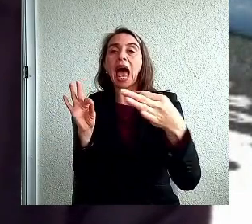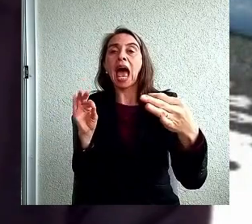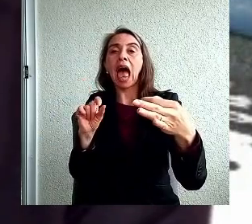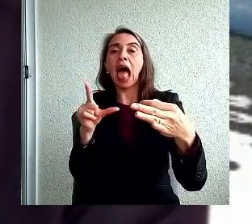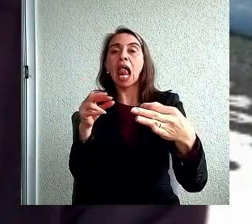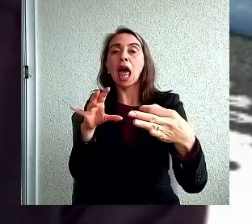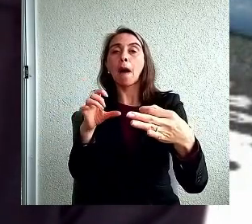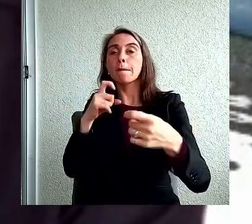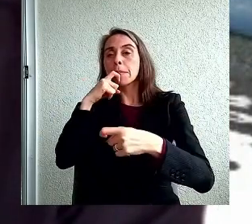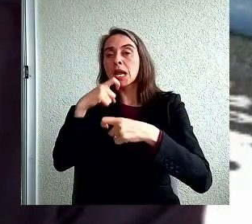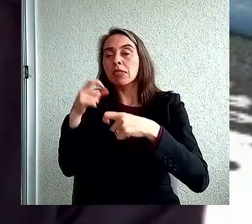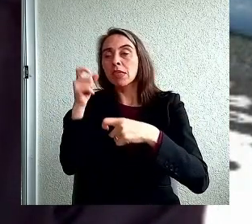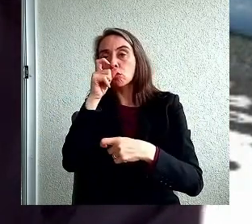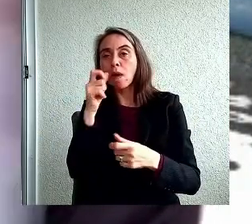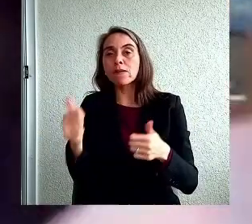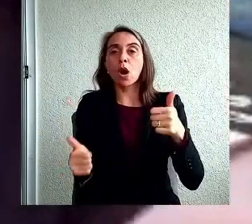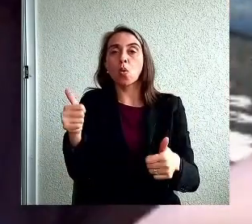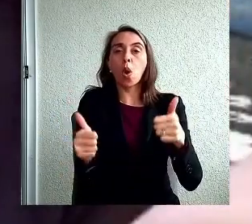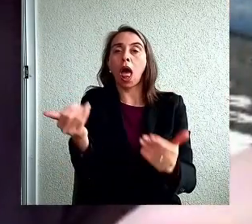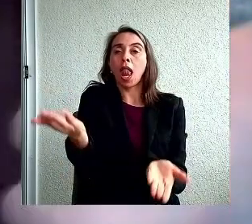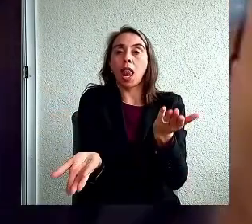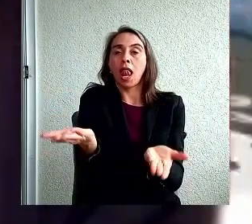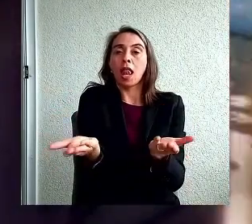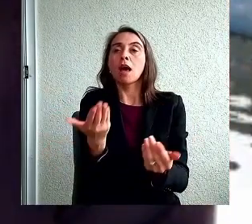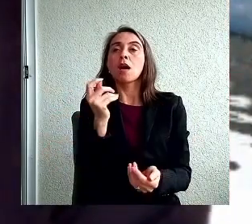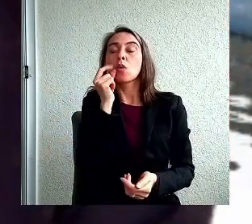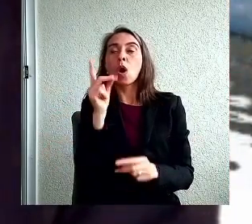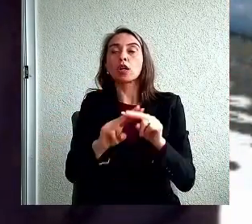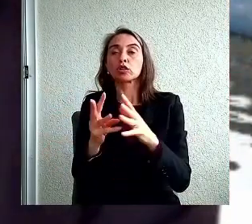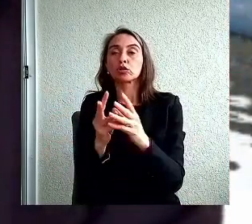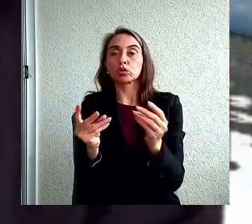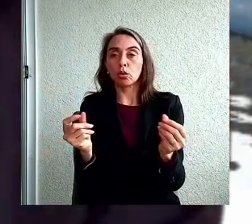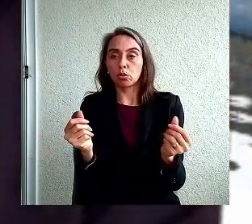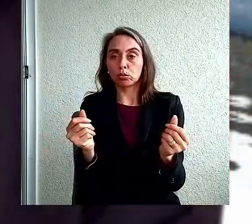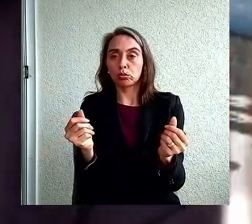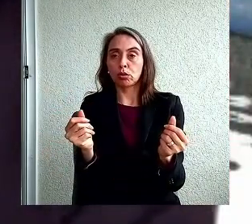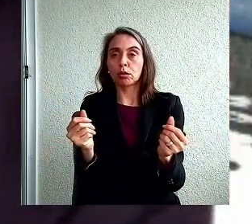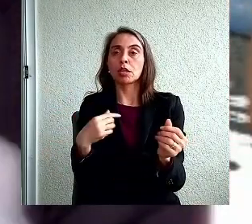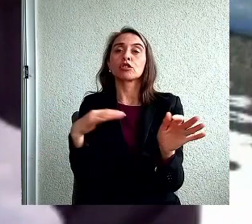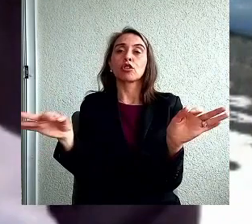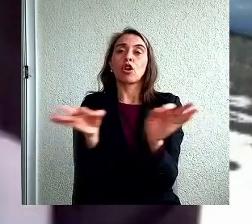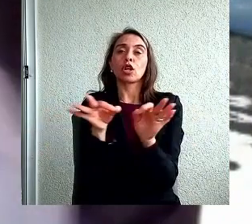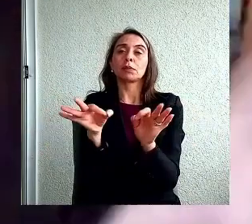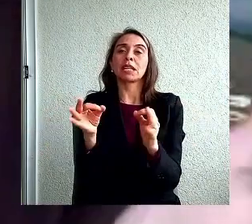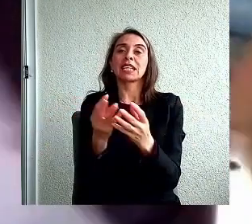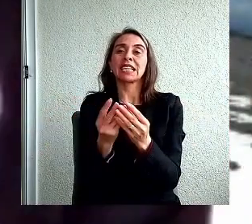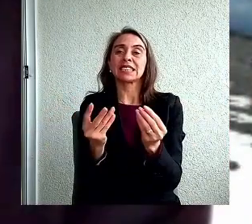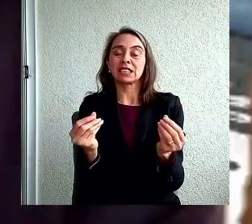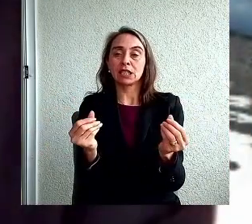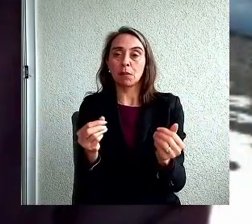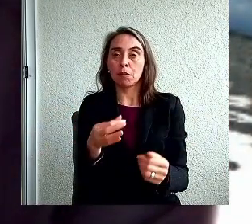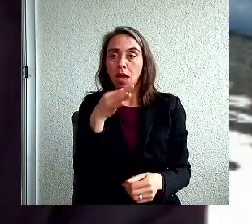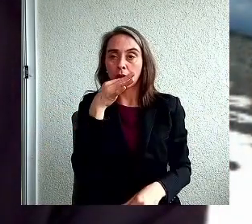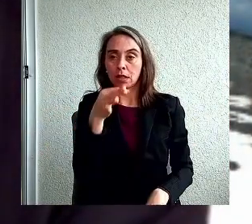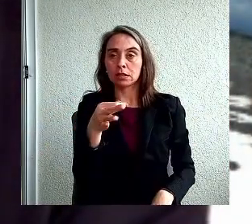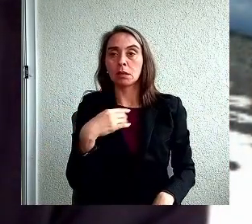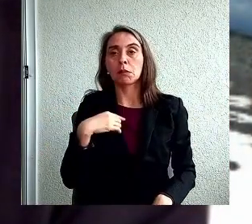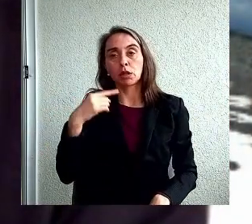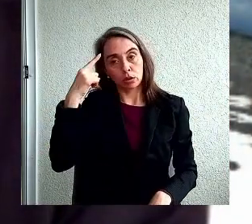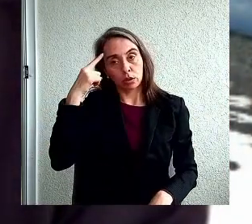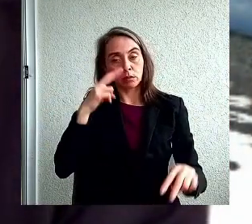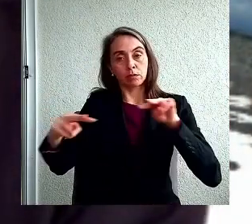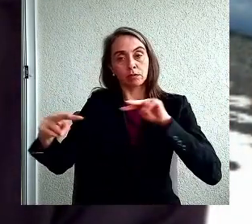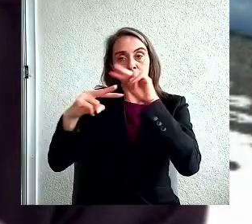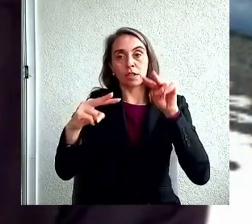¿cuál sería la solución? Quizás soy muy simplista como me lo planteo, pero me da la impresión de que tendríamos que cambiar también un poco